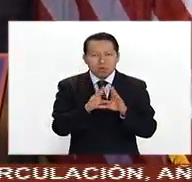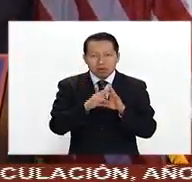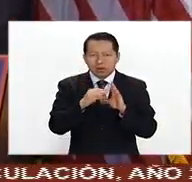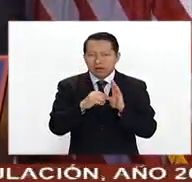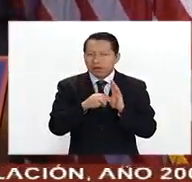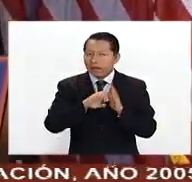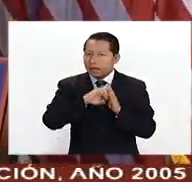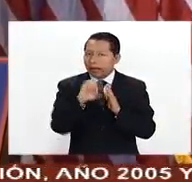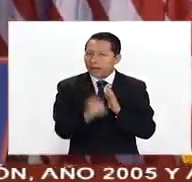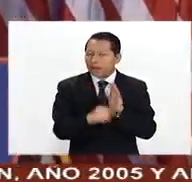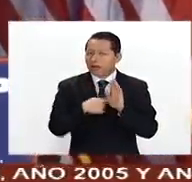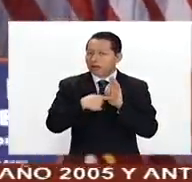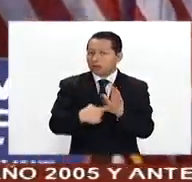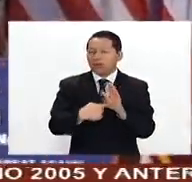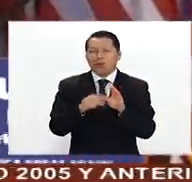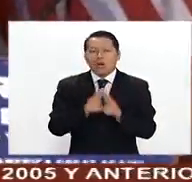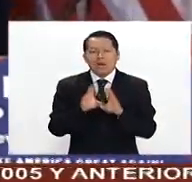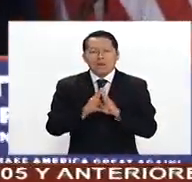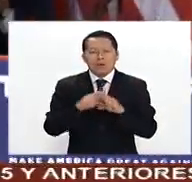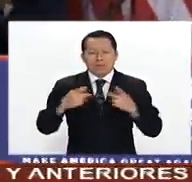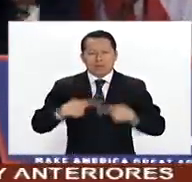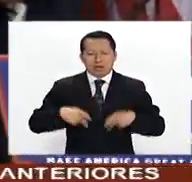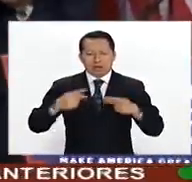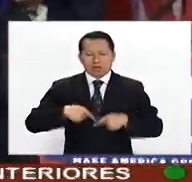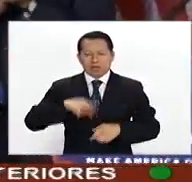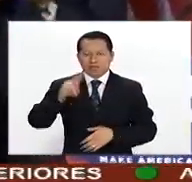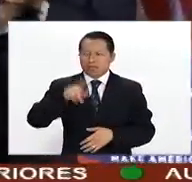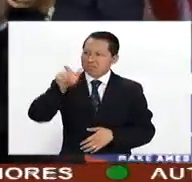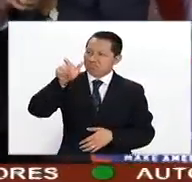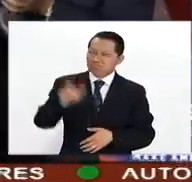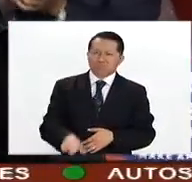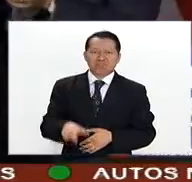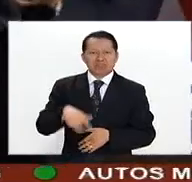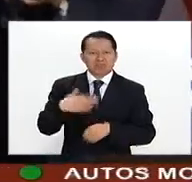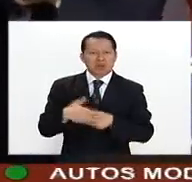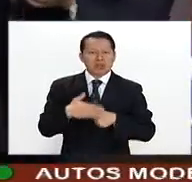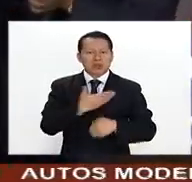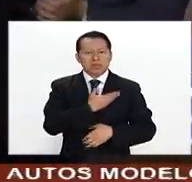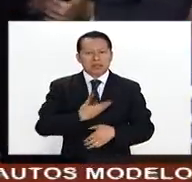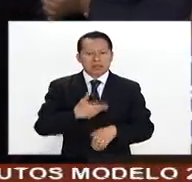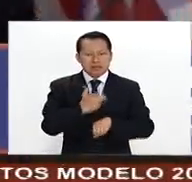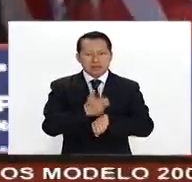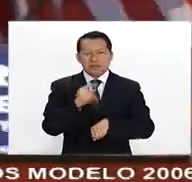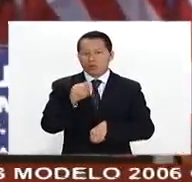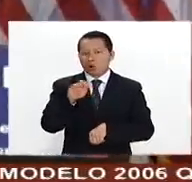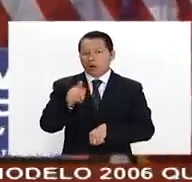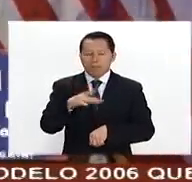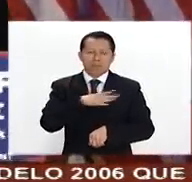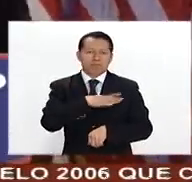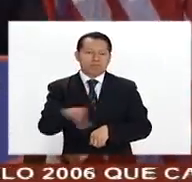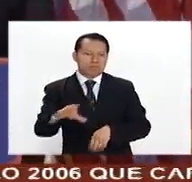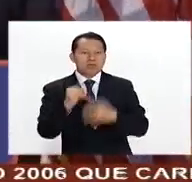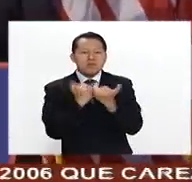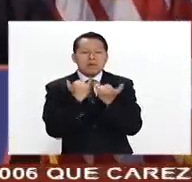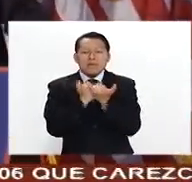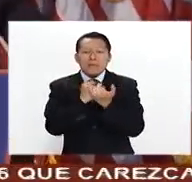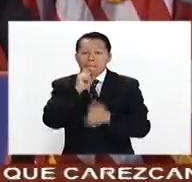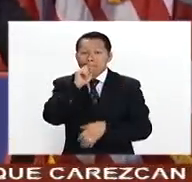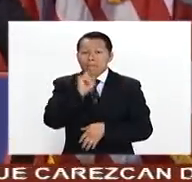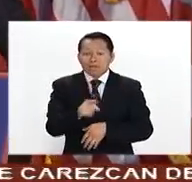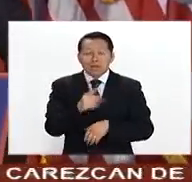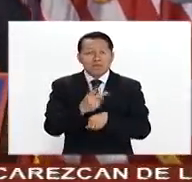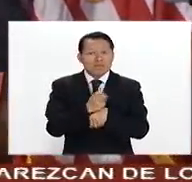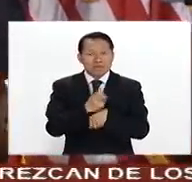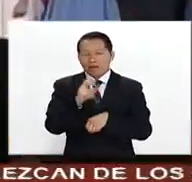gente realmente tiene una aversión hacia el próximo presidente de los Estados Unidos. Invitaron, por ejemplo, a